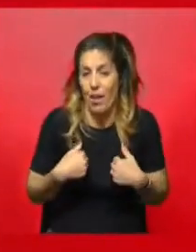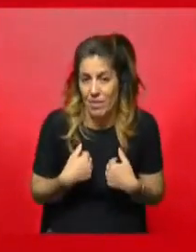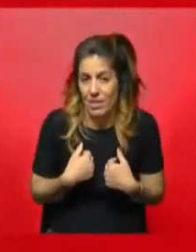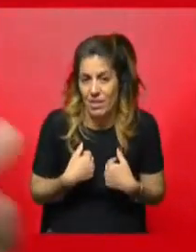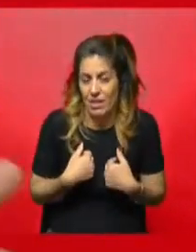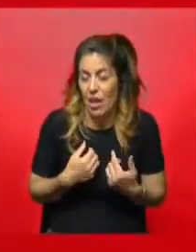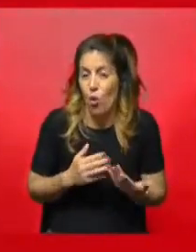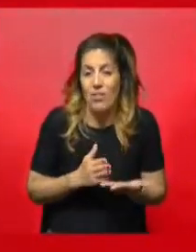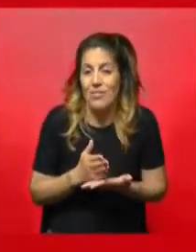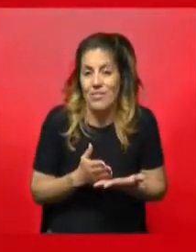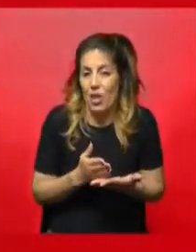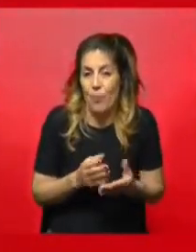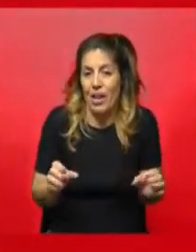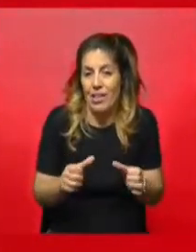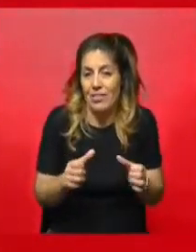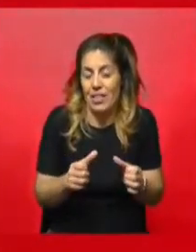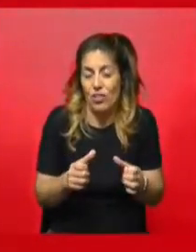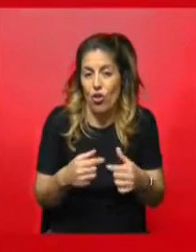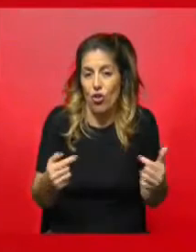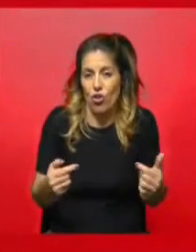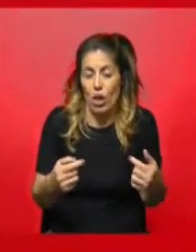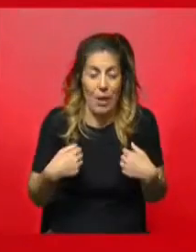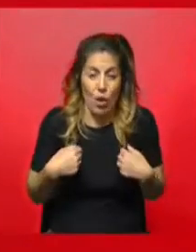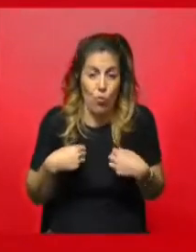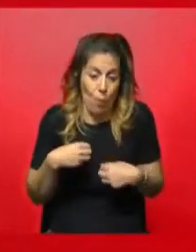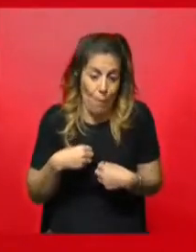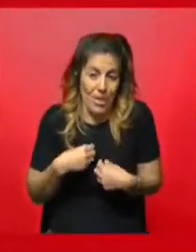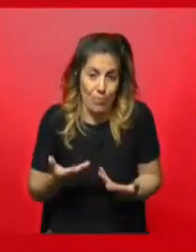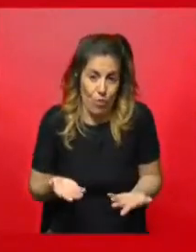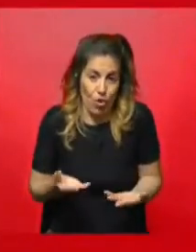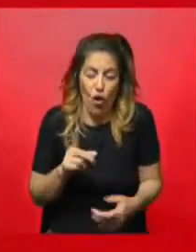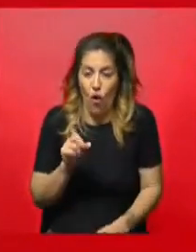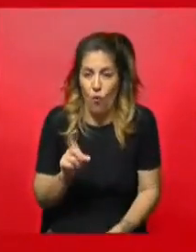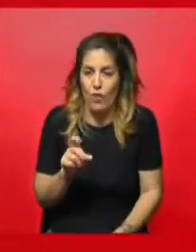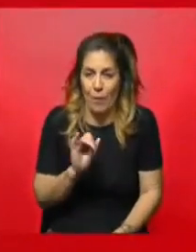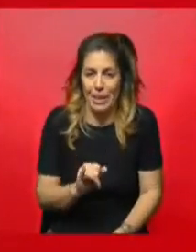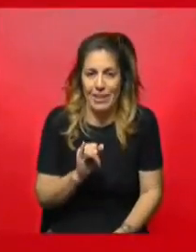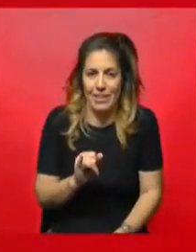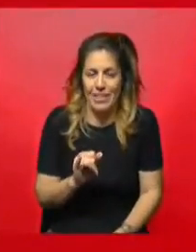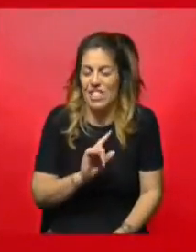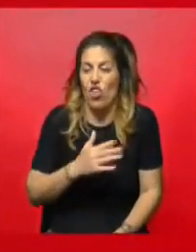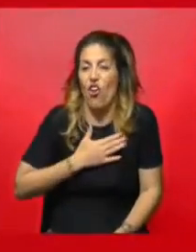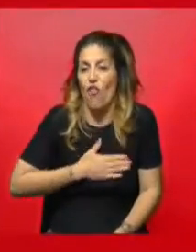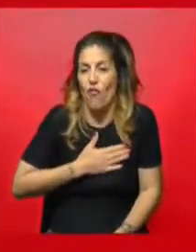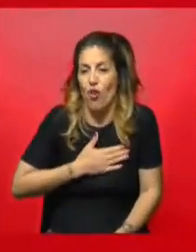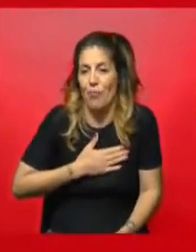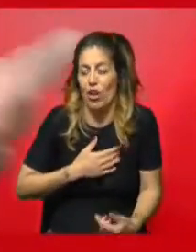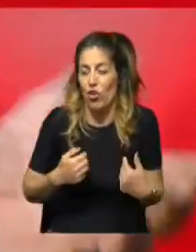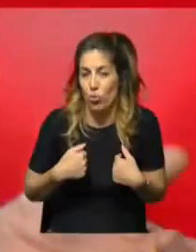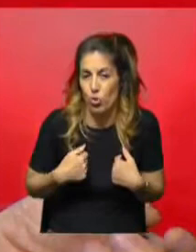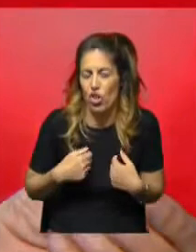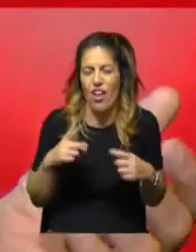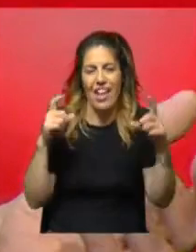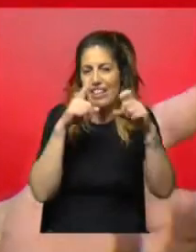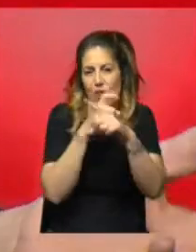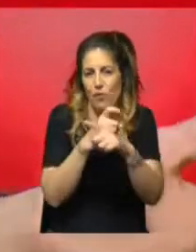realidad uno siempre termina siendo la cosa para uno mismo Obviamente que si no estás conforme con lo tuyo es muy difícil que lo puedas